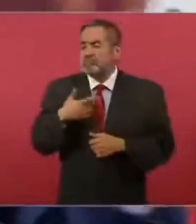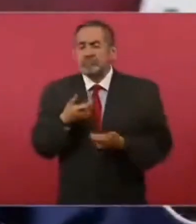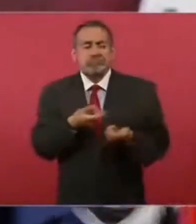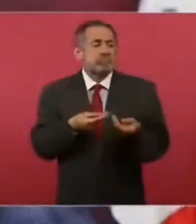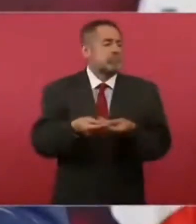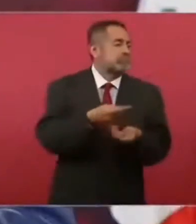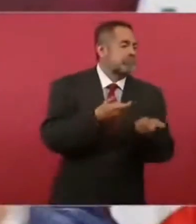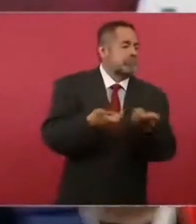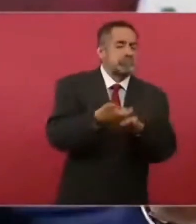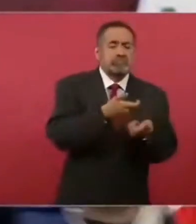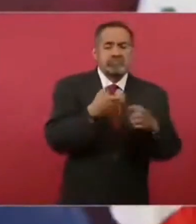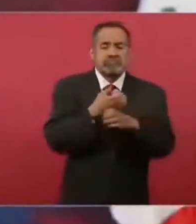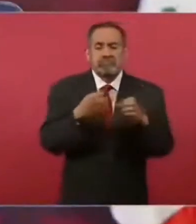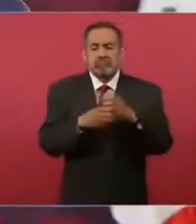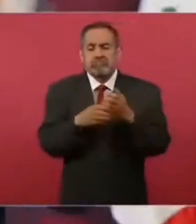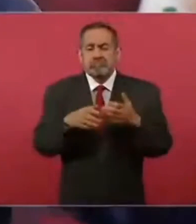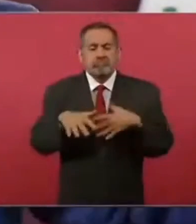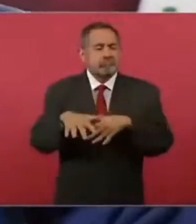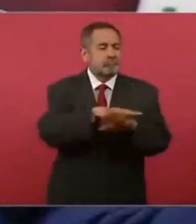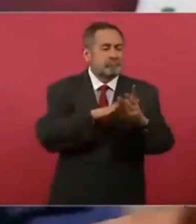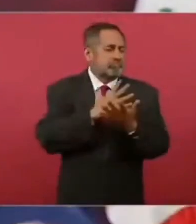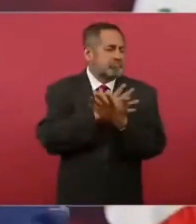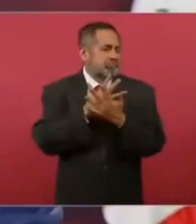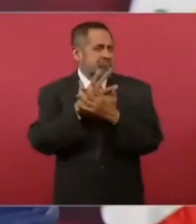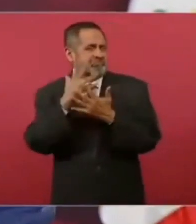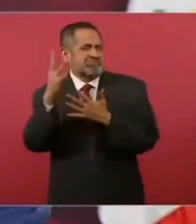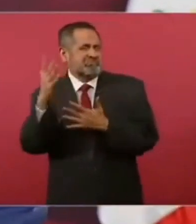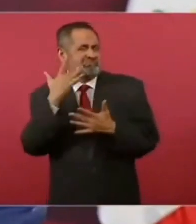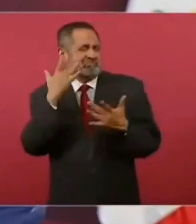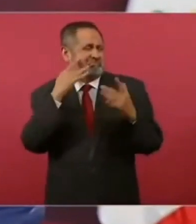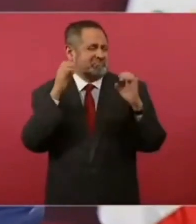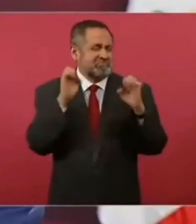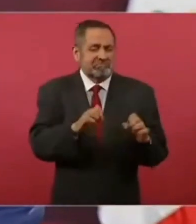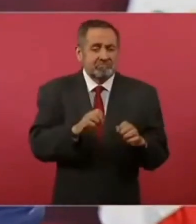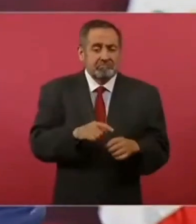financiarse todos sus excesos